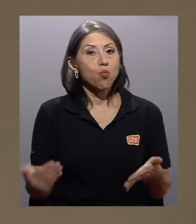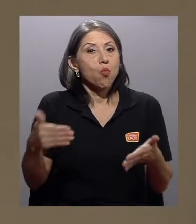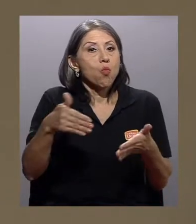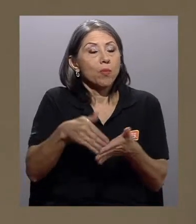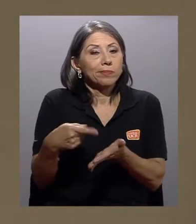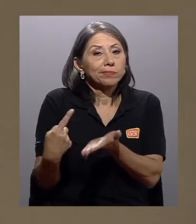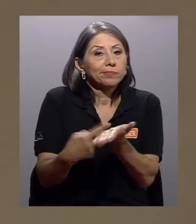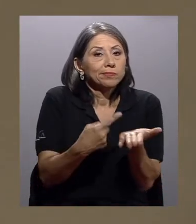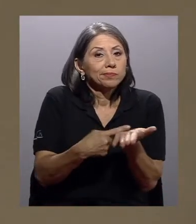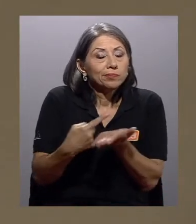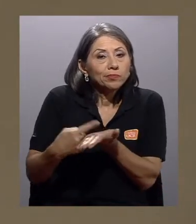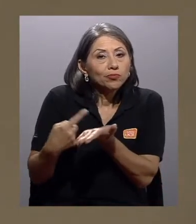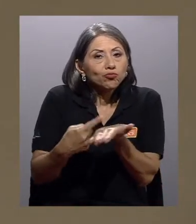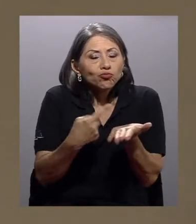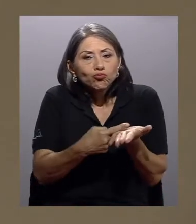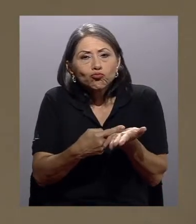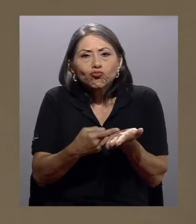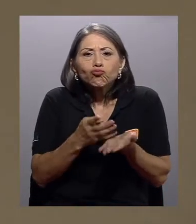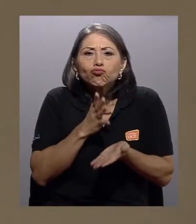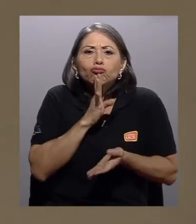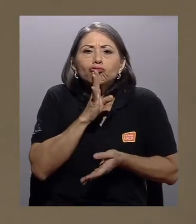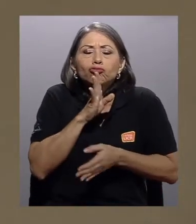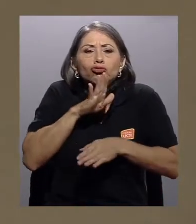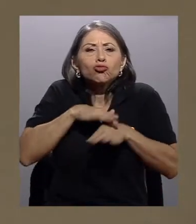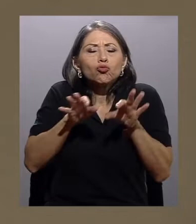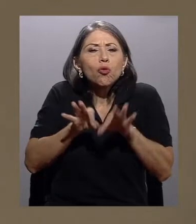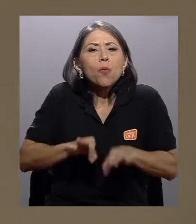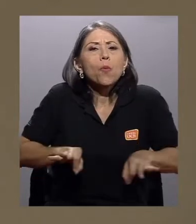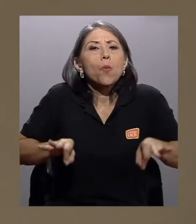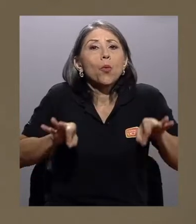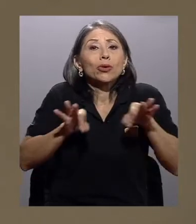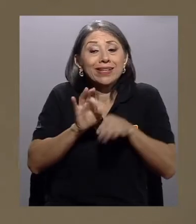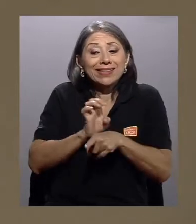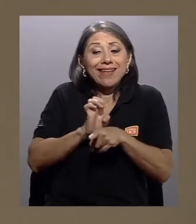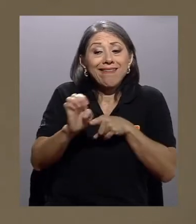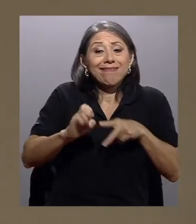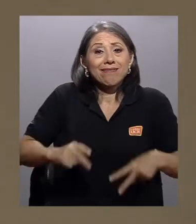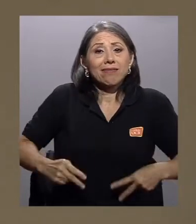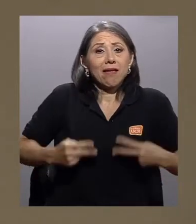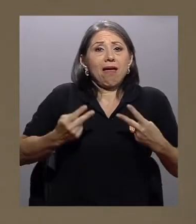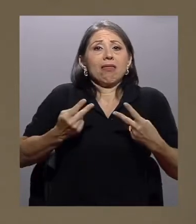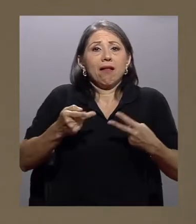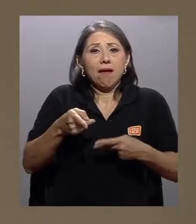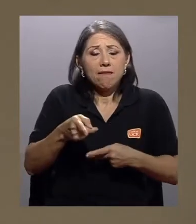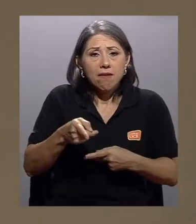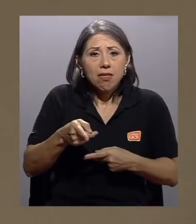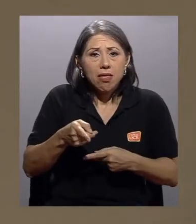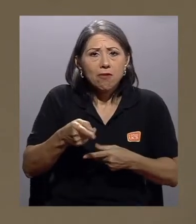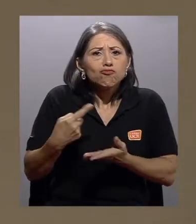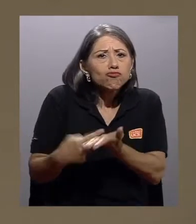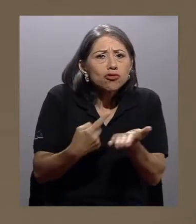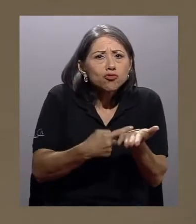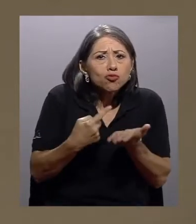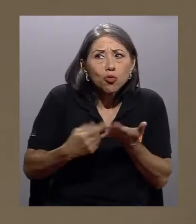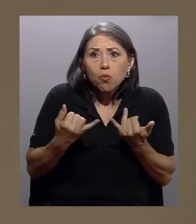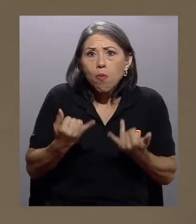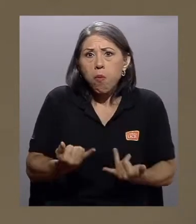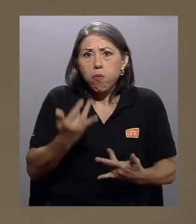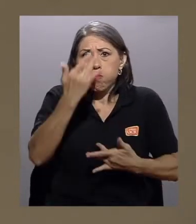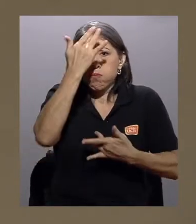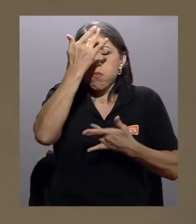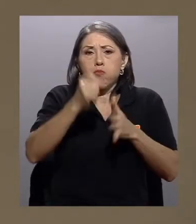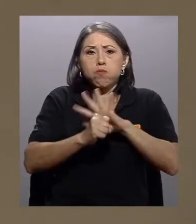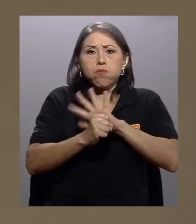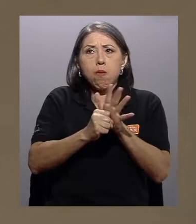Volvemos a la discusión sobre la importancia de la bioética en la discusión sobre una pandemia como